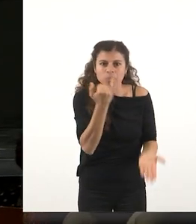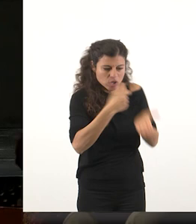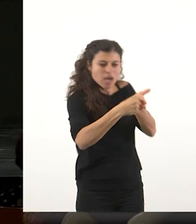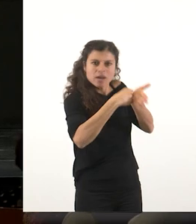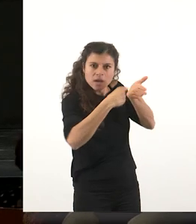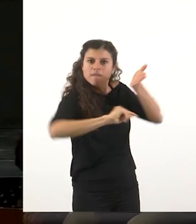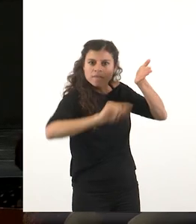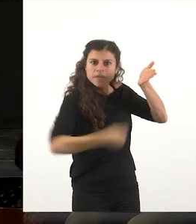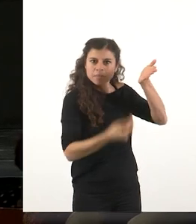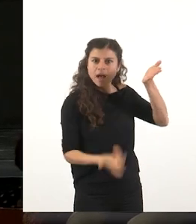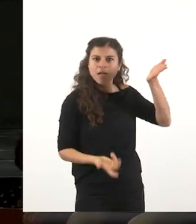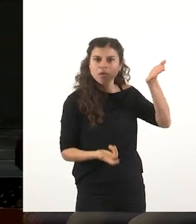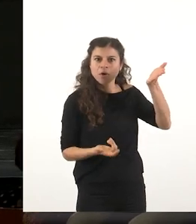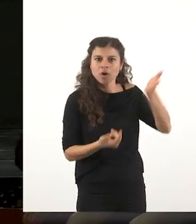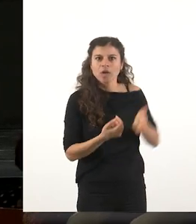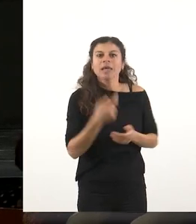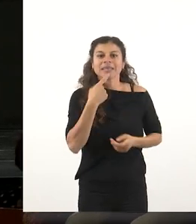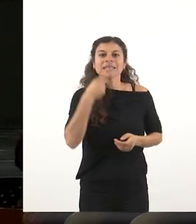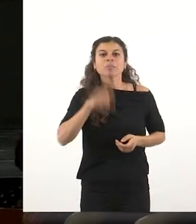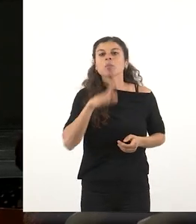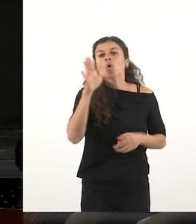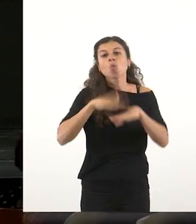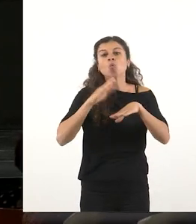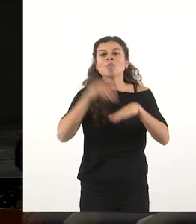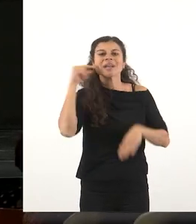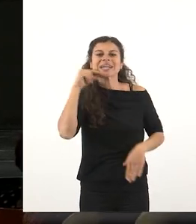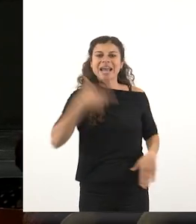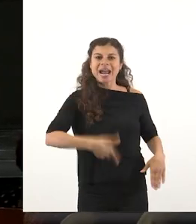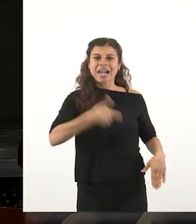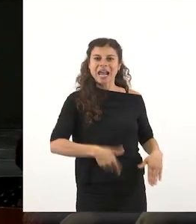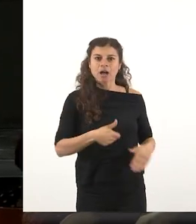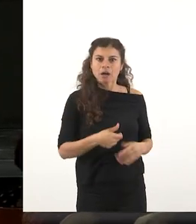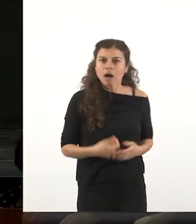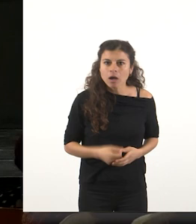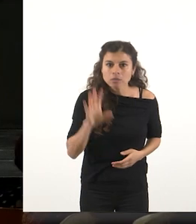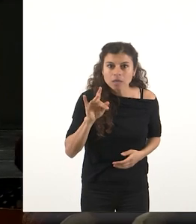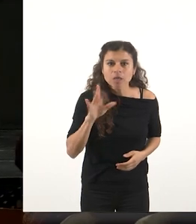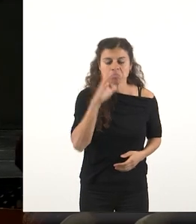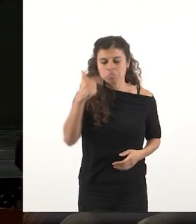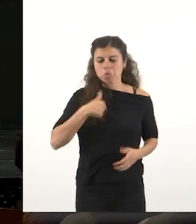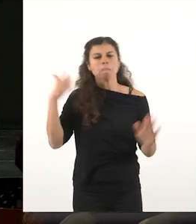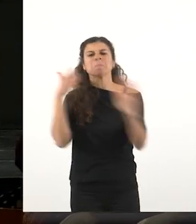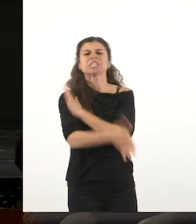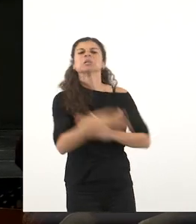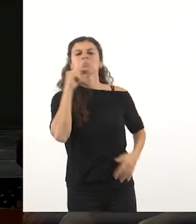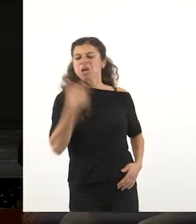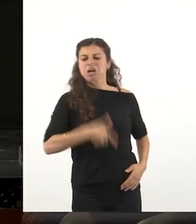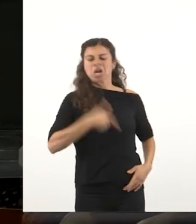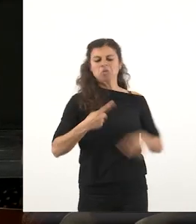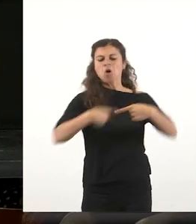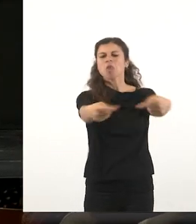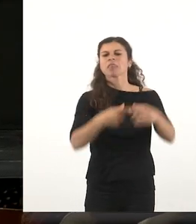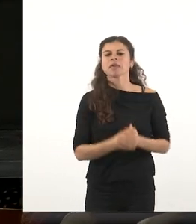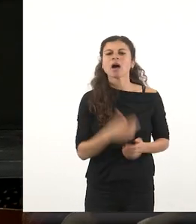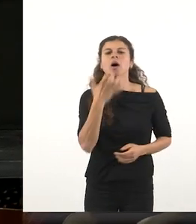firmarlo. Además te dicen que eres histérica por la regla. ¿Por la regla? Pues yo me he declarado en estado de regla permanente, que la tengo todos los días. Me